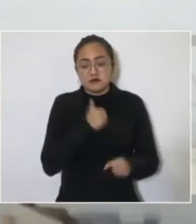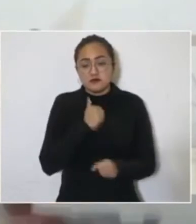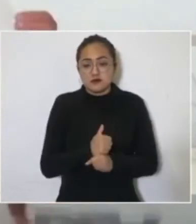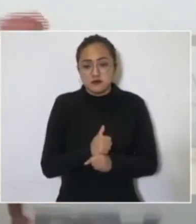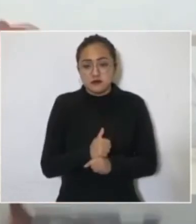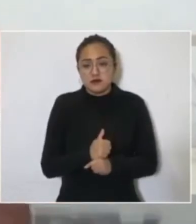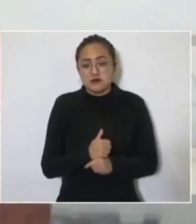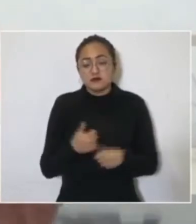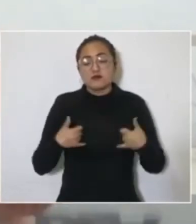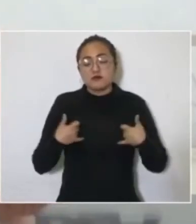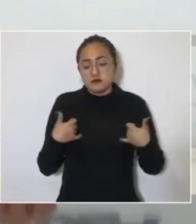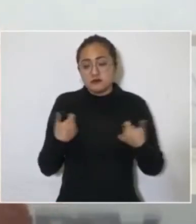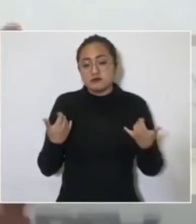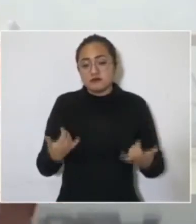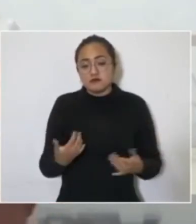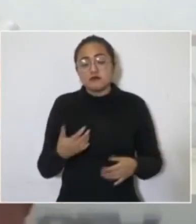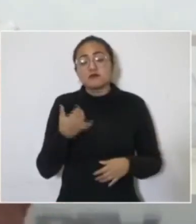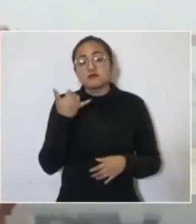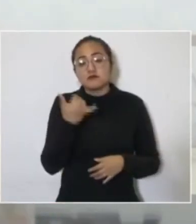edad, y